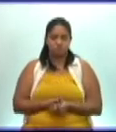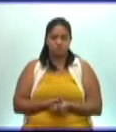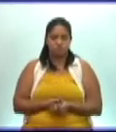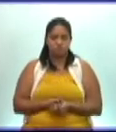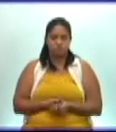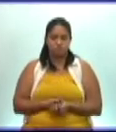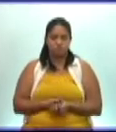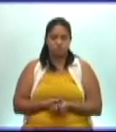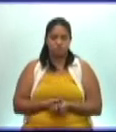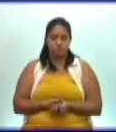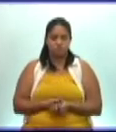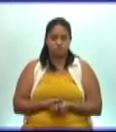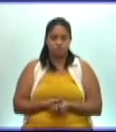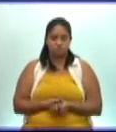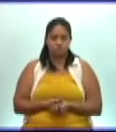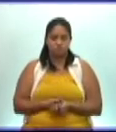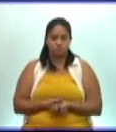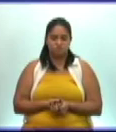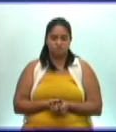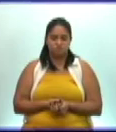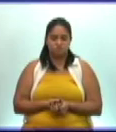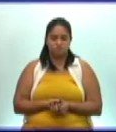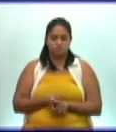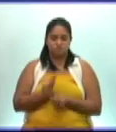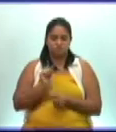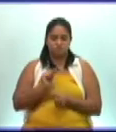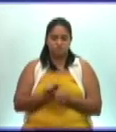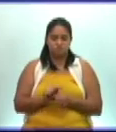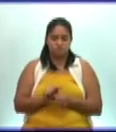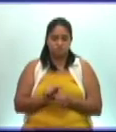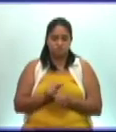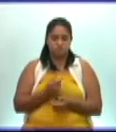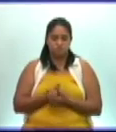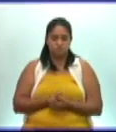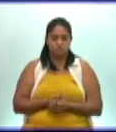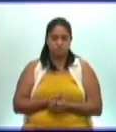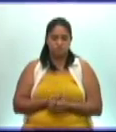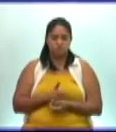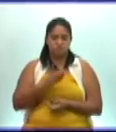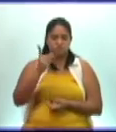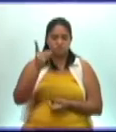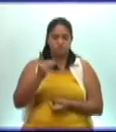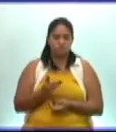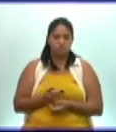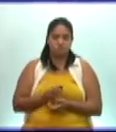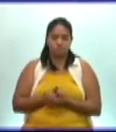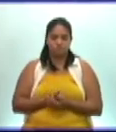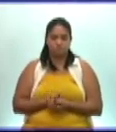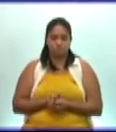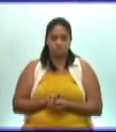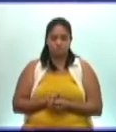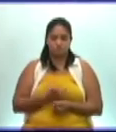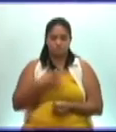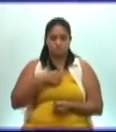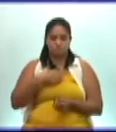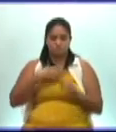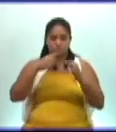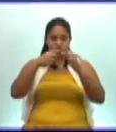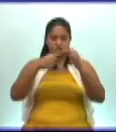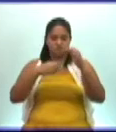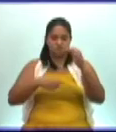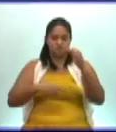de interferencia. Entonces, aquí en este caso, según los datos, nosotros tenemos la distancia entre los